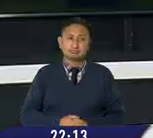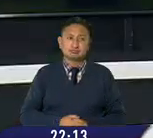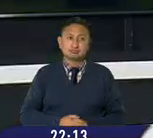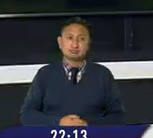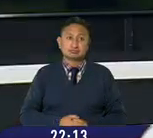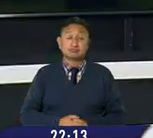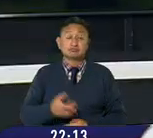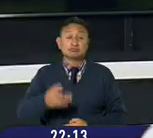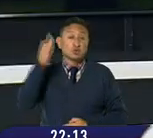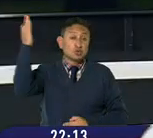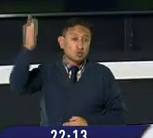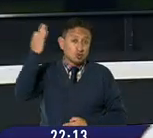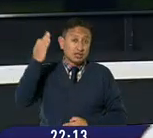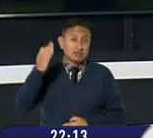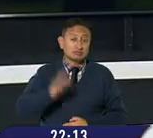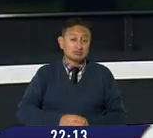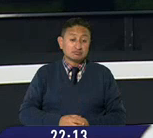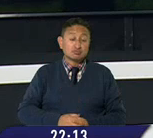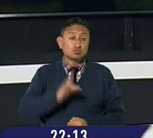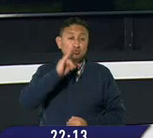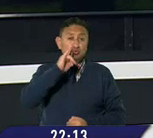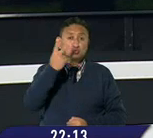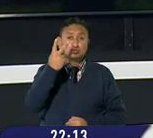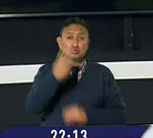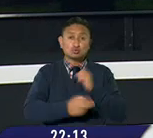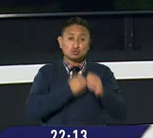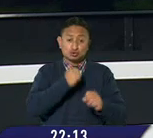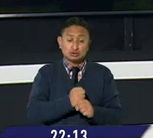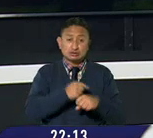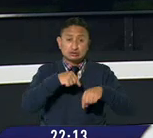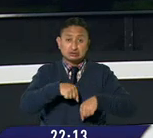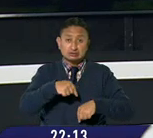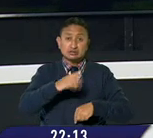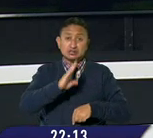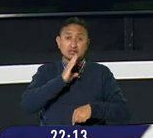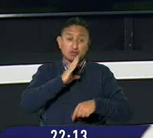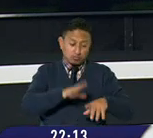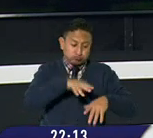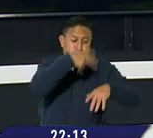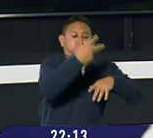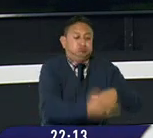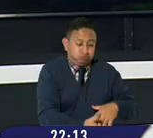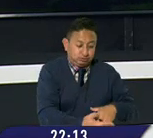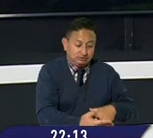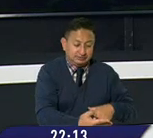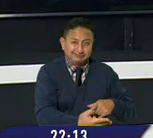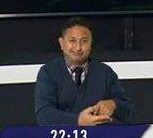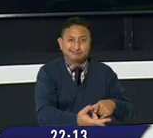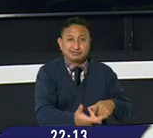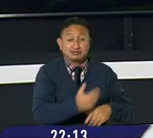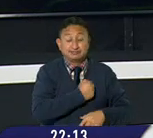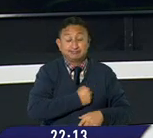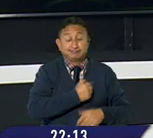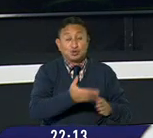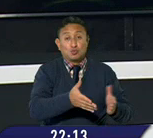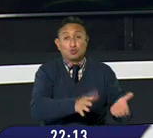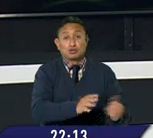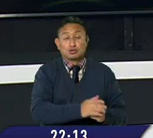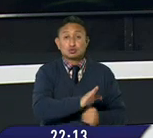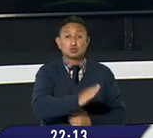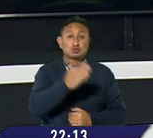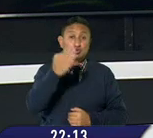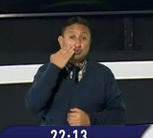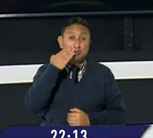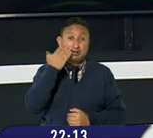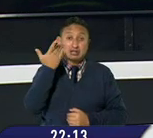En Tulcán, un menor de 2 años cayó en un reservorio de agua y lamentablemente murió. Su madre lo